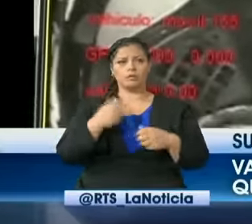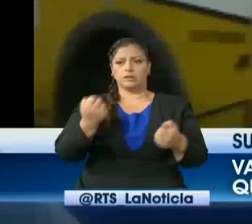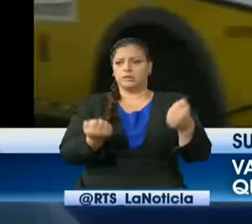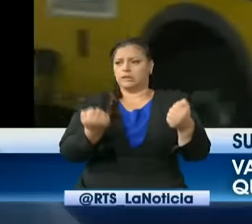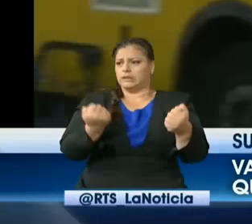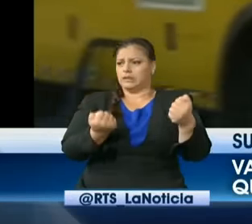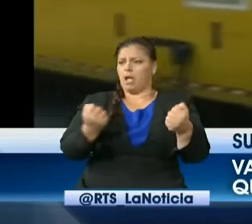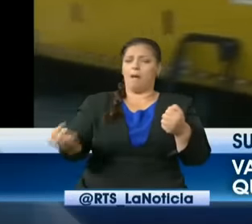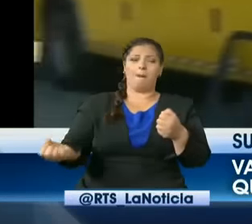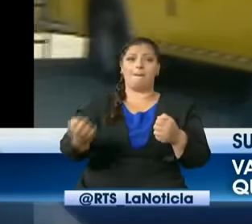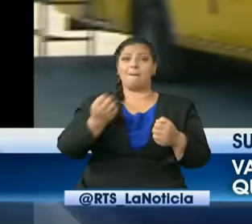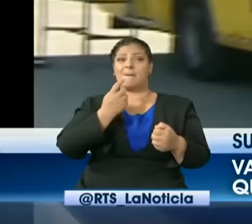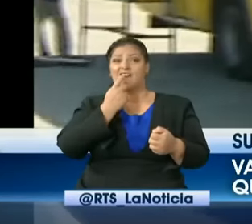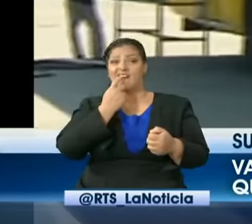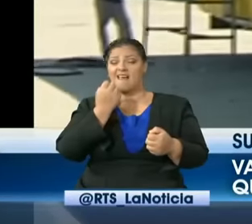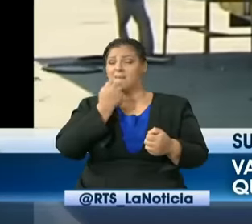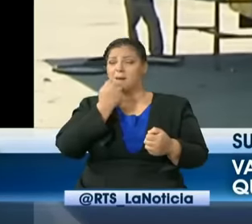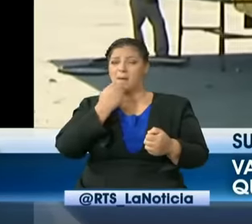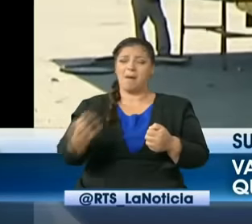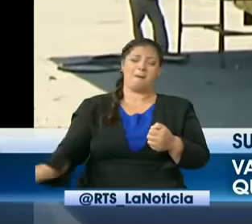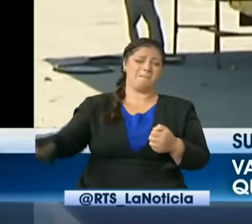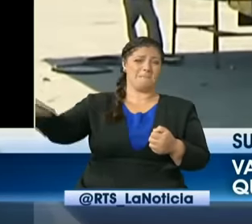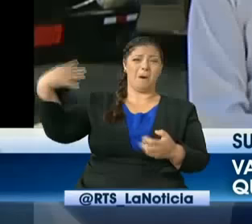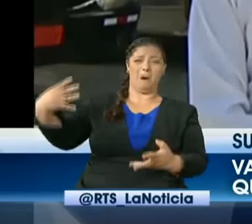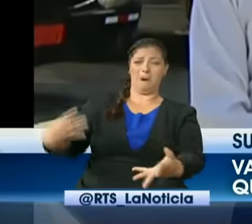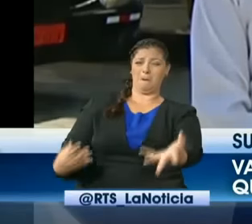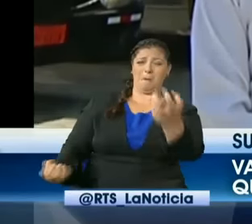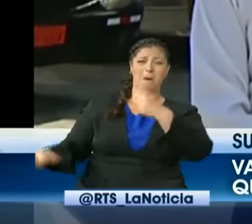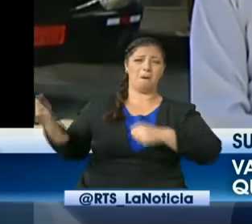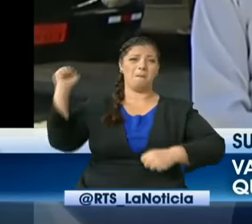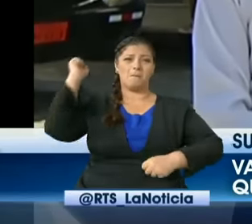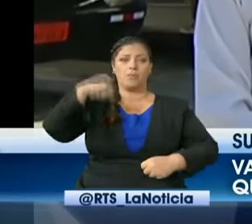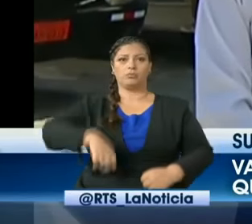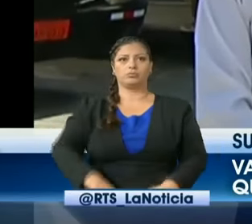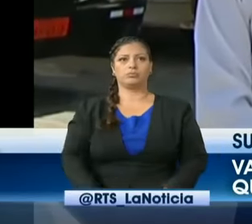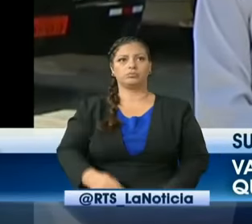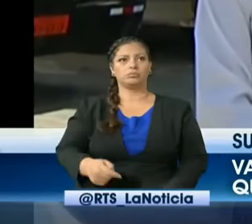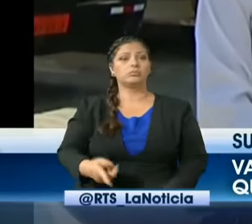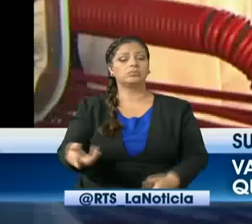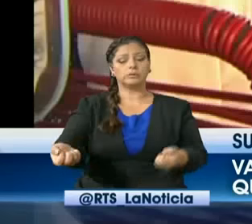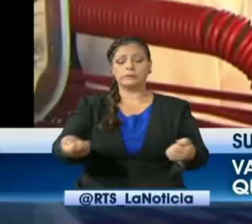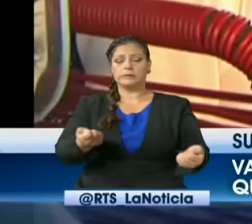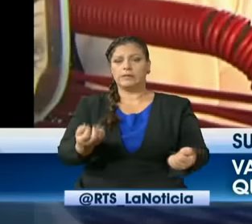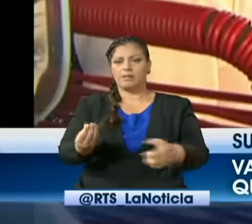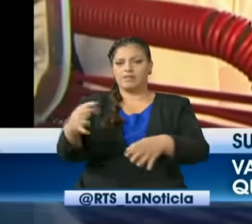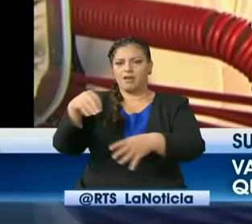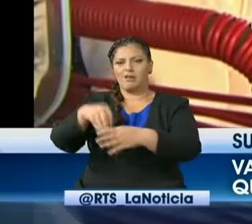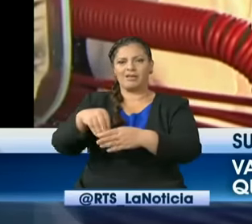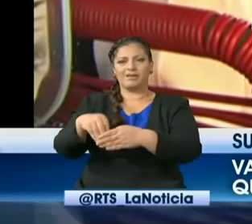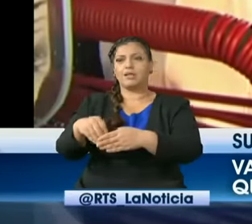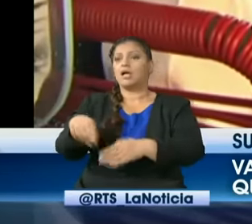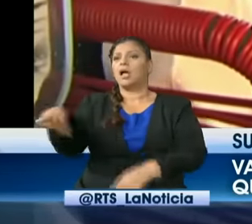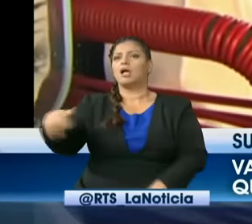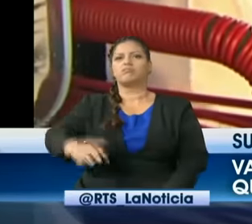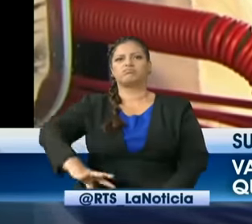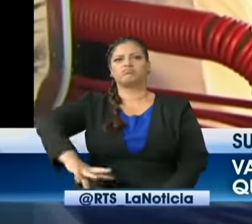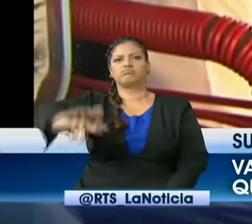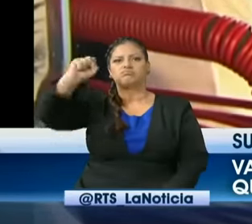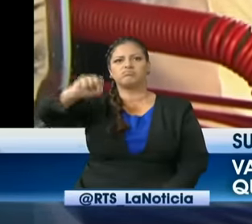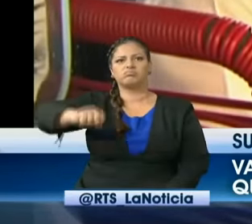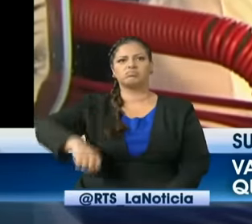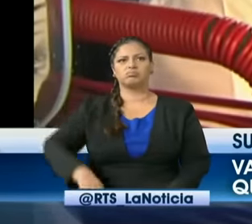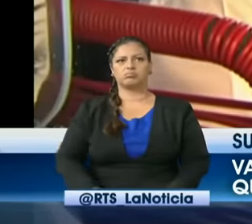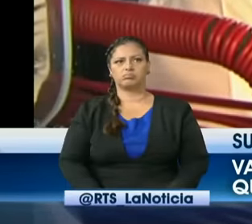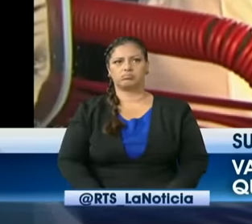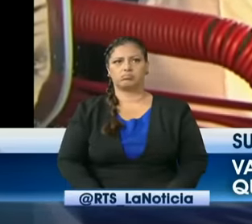plata. 2 pudieron subir, se regaron el dinero que estaba trabajando el carro. En el parabrisas de esta unidad quedó marcado el sitio